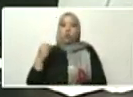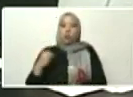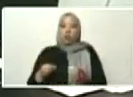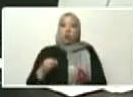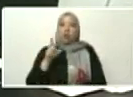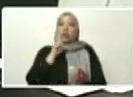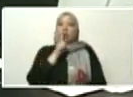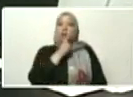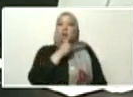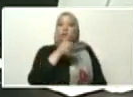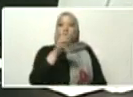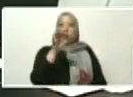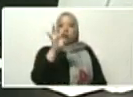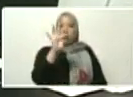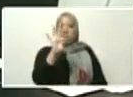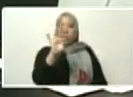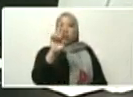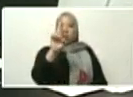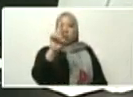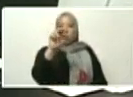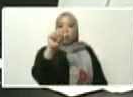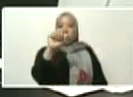Frangeli Guerrero en Barinas.